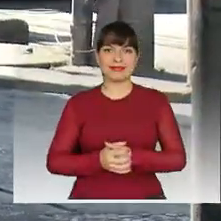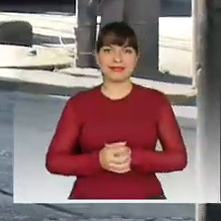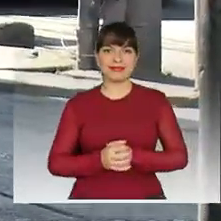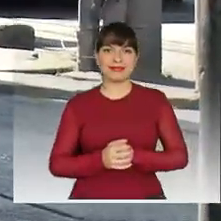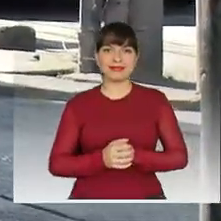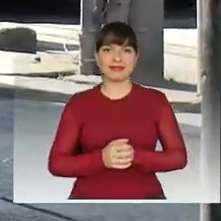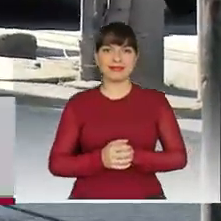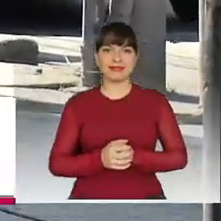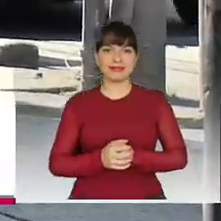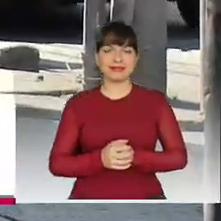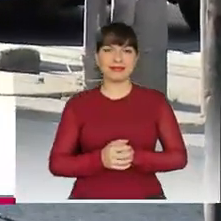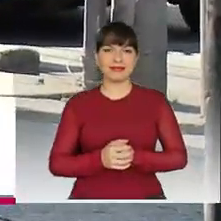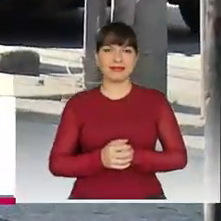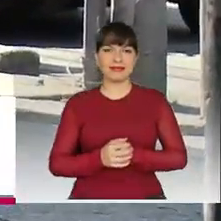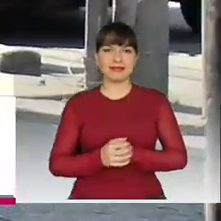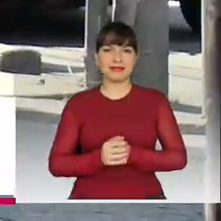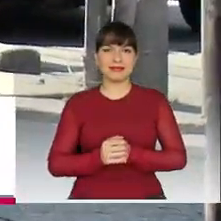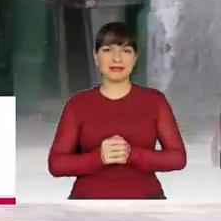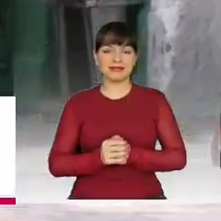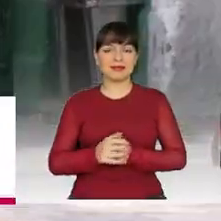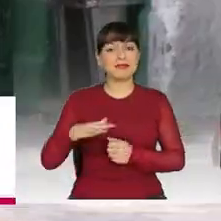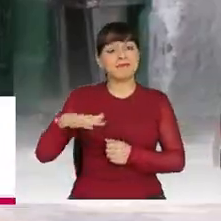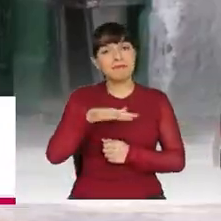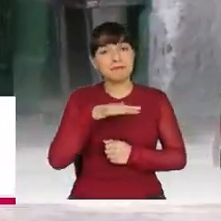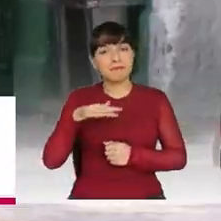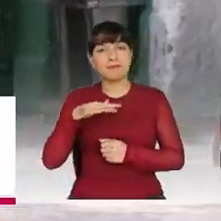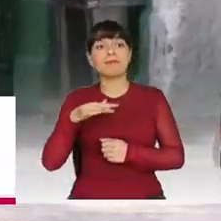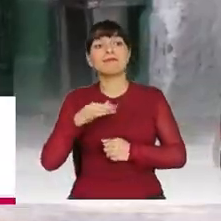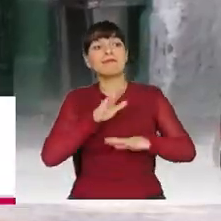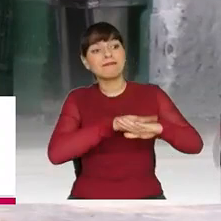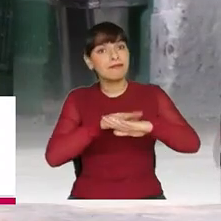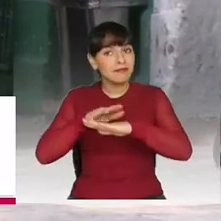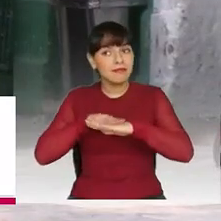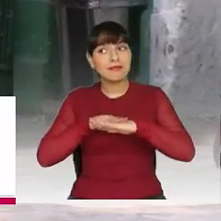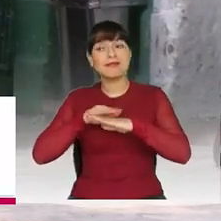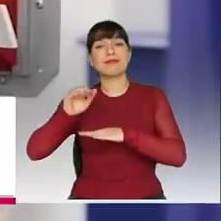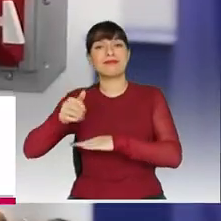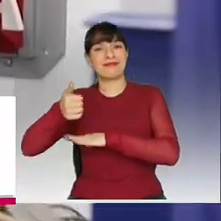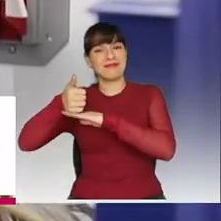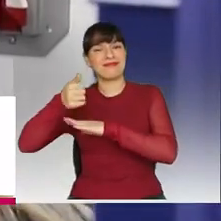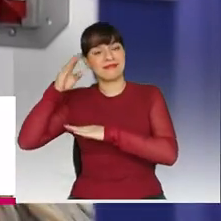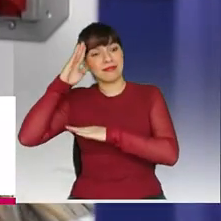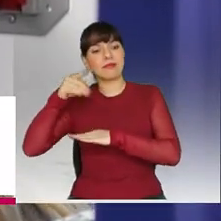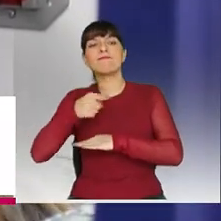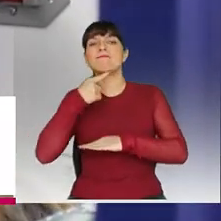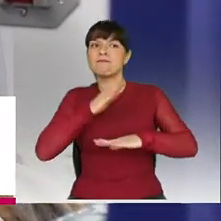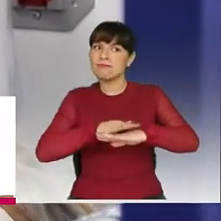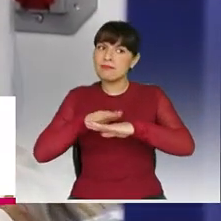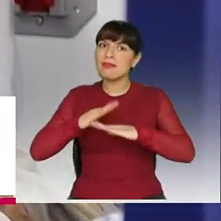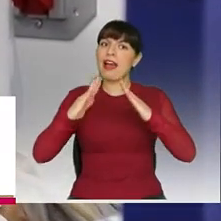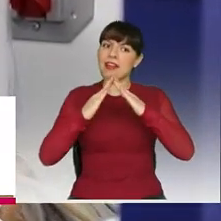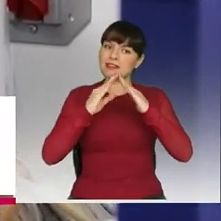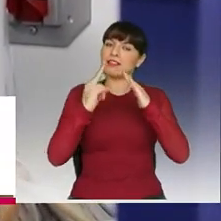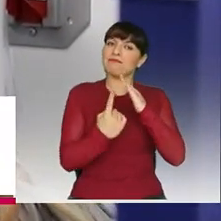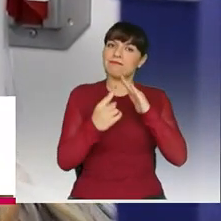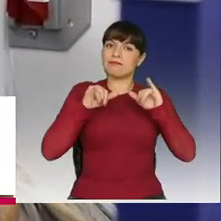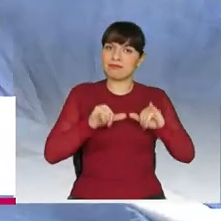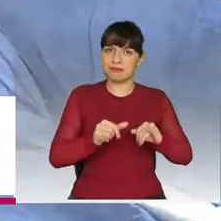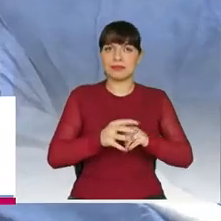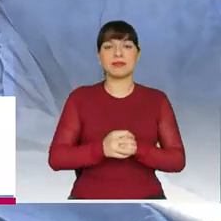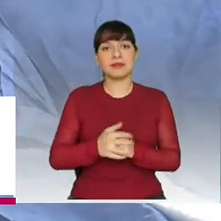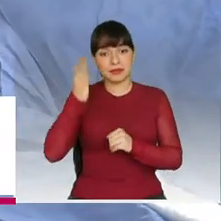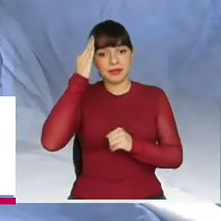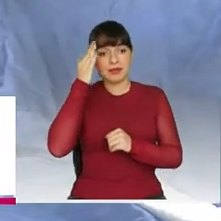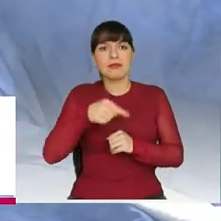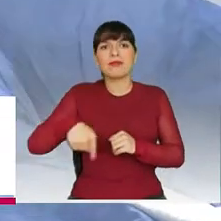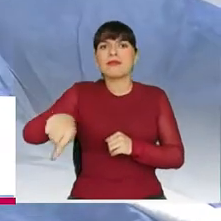Los llamados de las autoridades para que los colombianos se queden en casa se elevan nuevamente. La situación de congestión de algunas unidades de cuidados intensivos